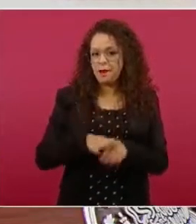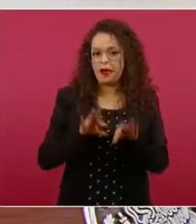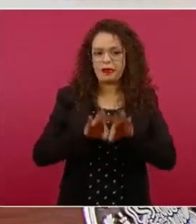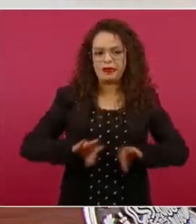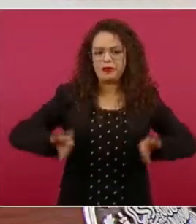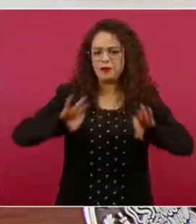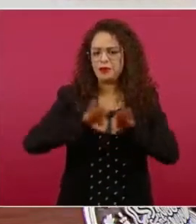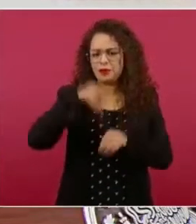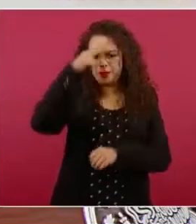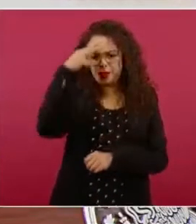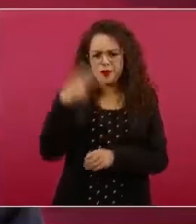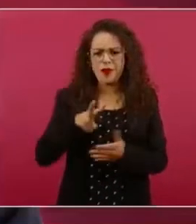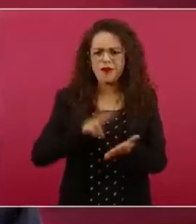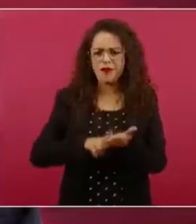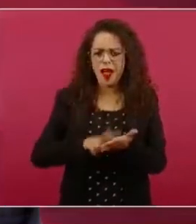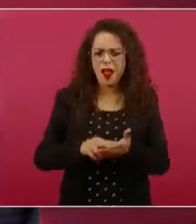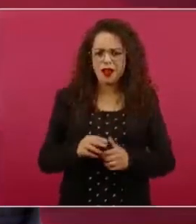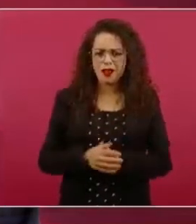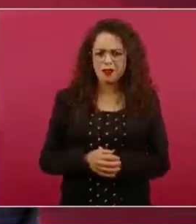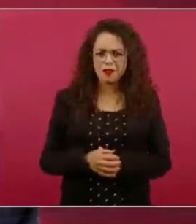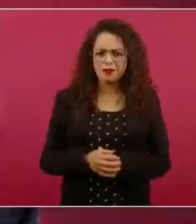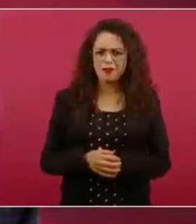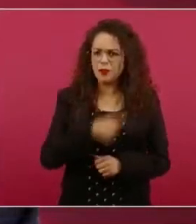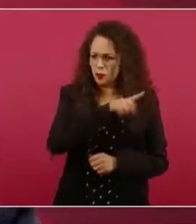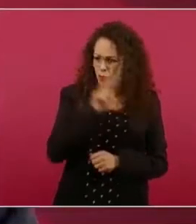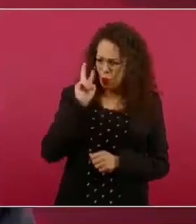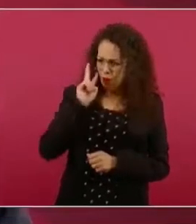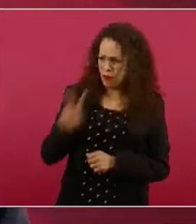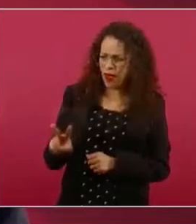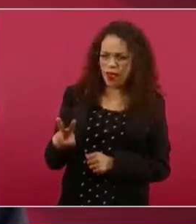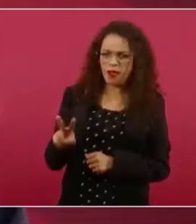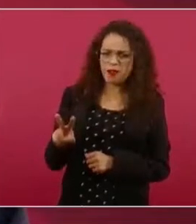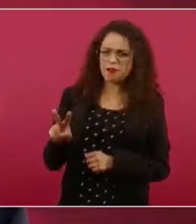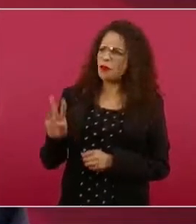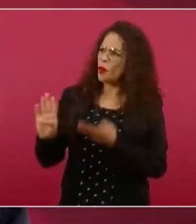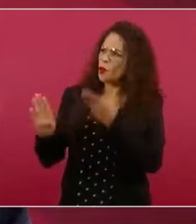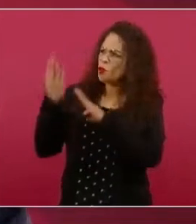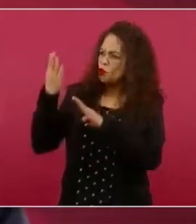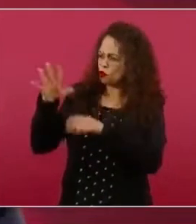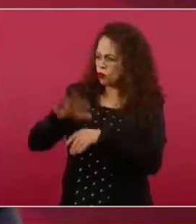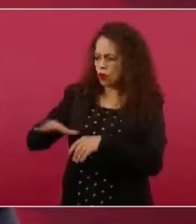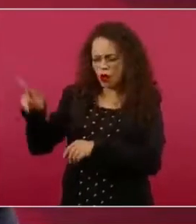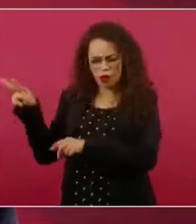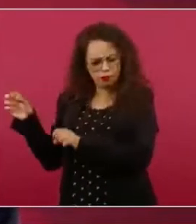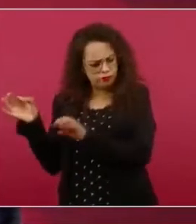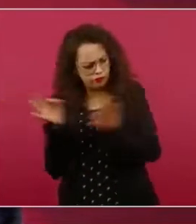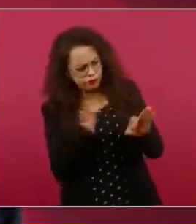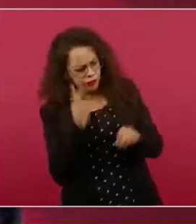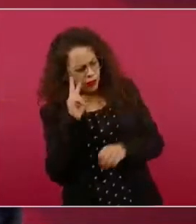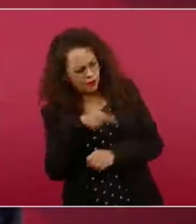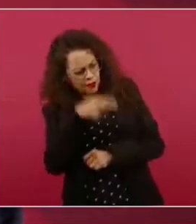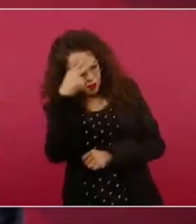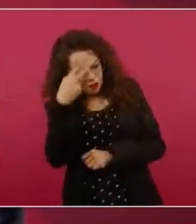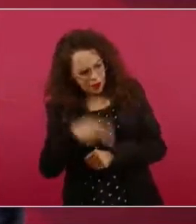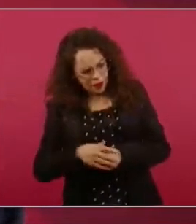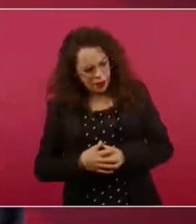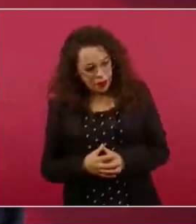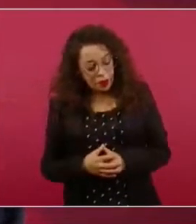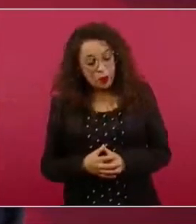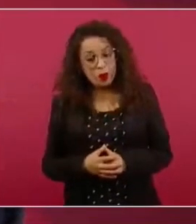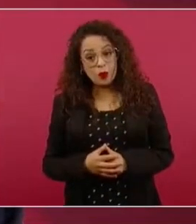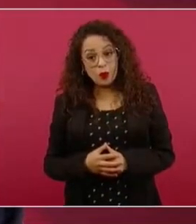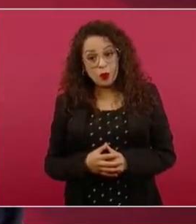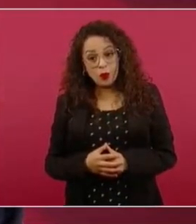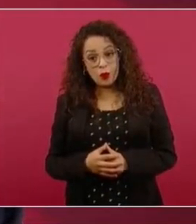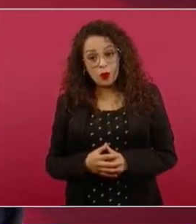vean la imagen de México en el mundo en los últimos tiempos.